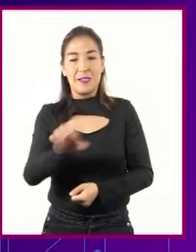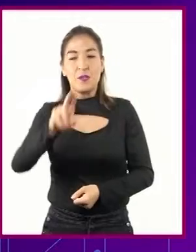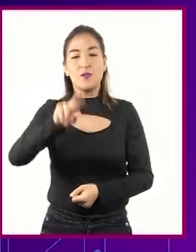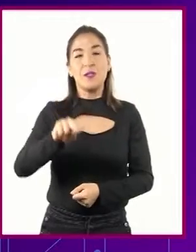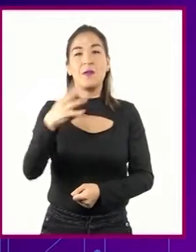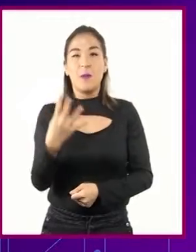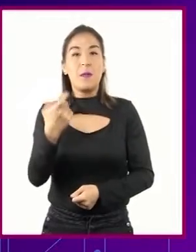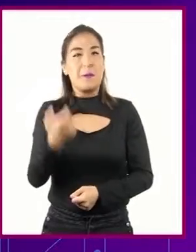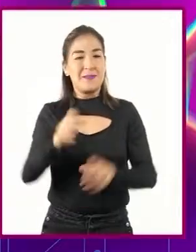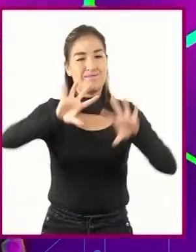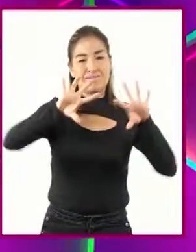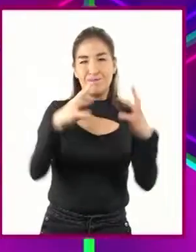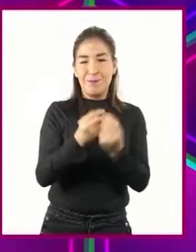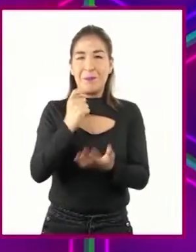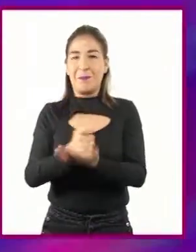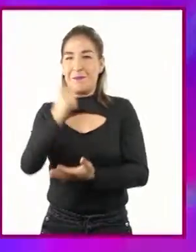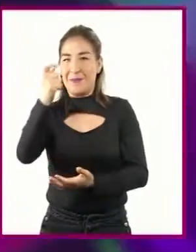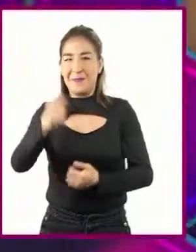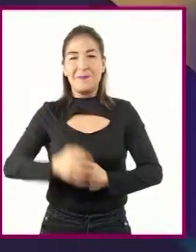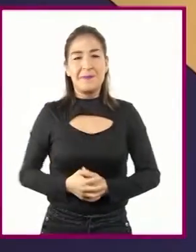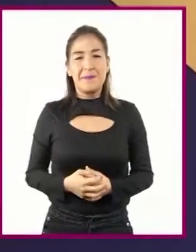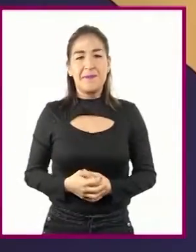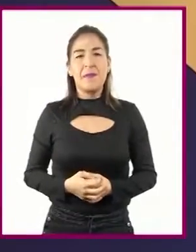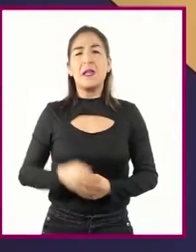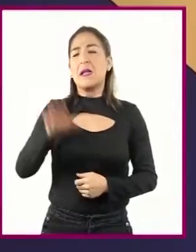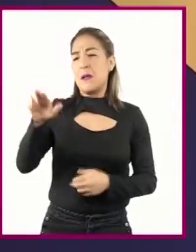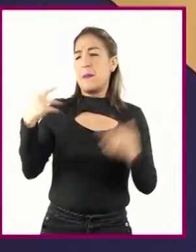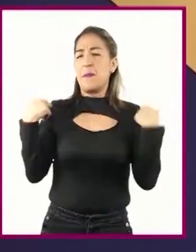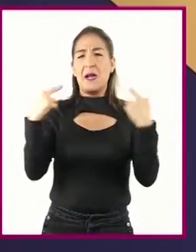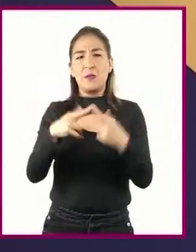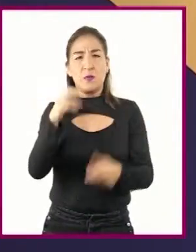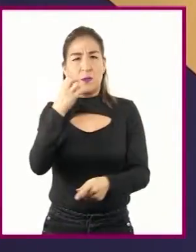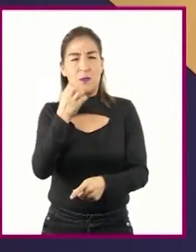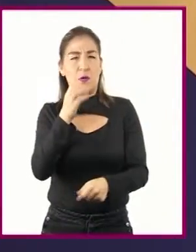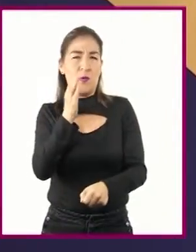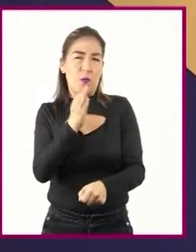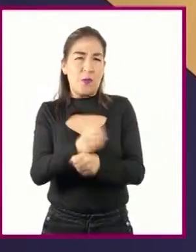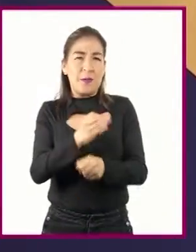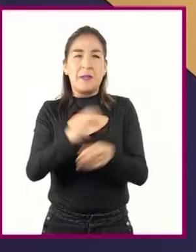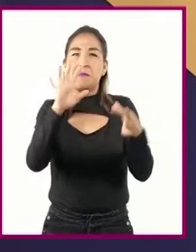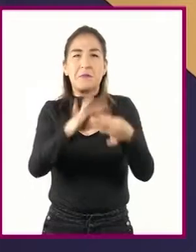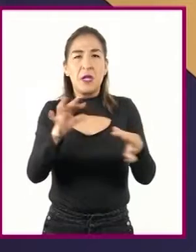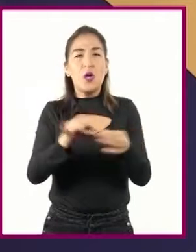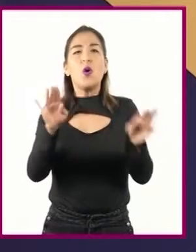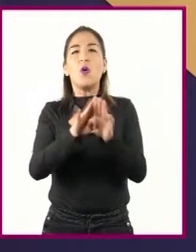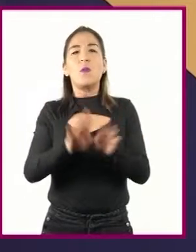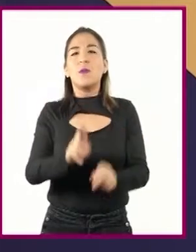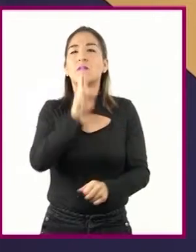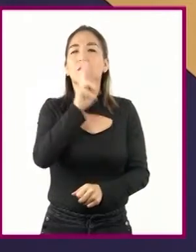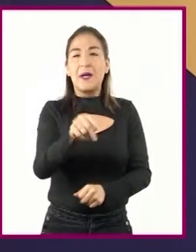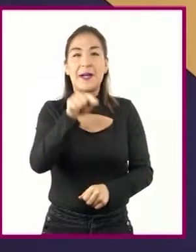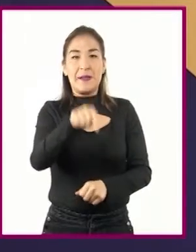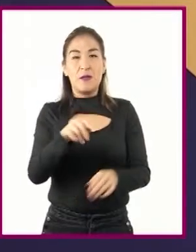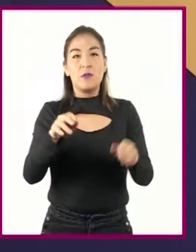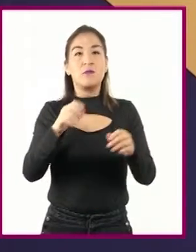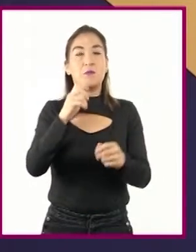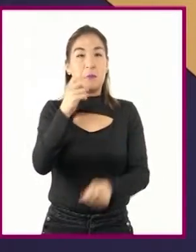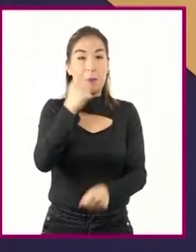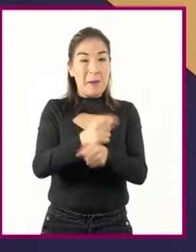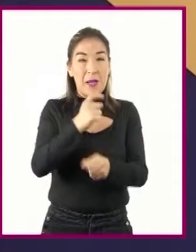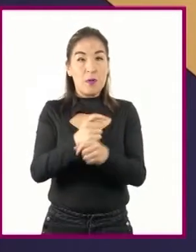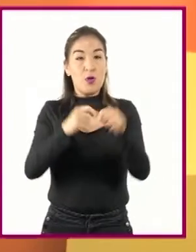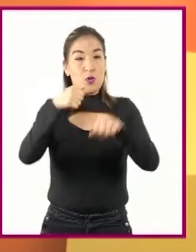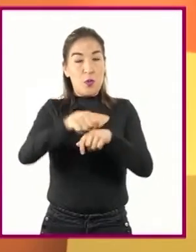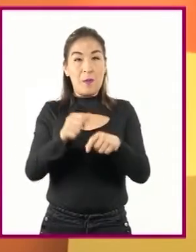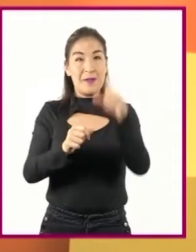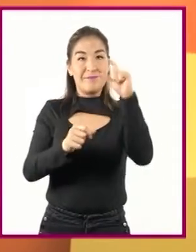compra. Profesor, entonces podemos concluir que en primer lugar se resuelven las potencias en caso de que